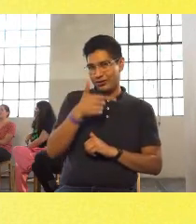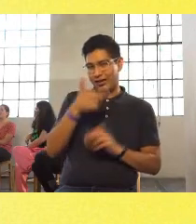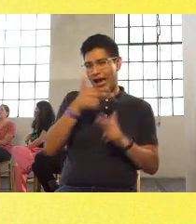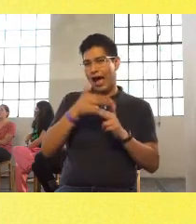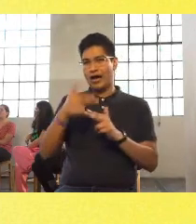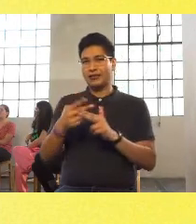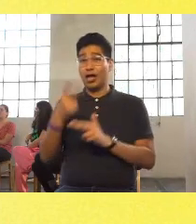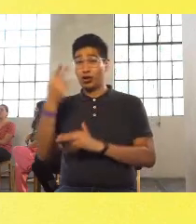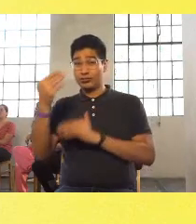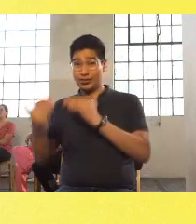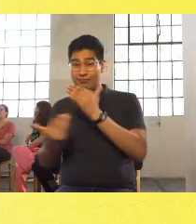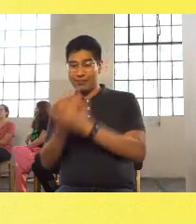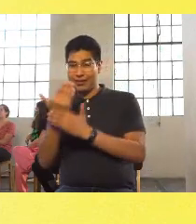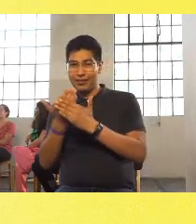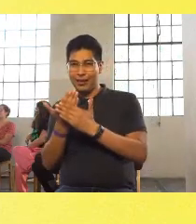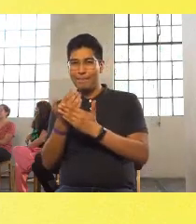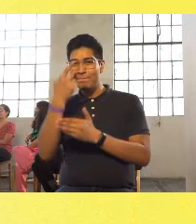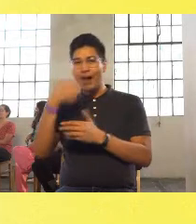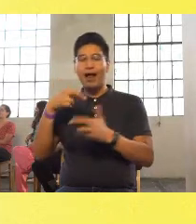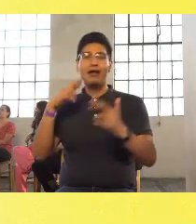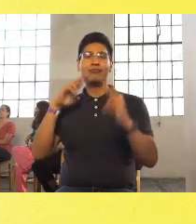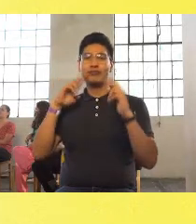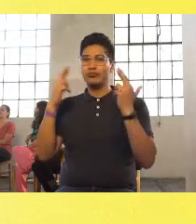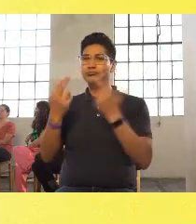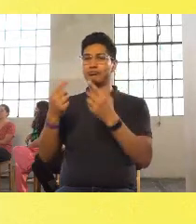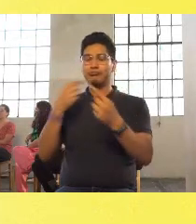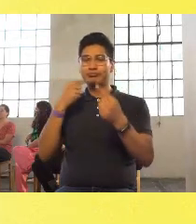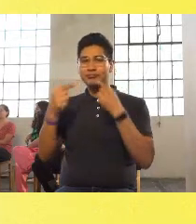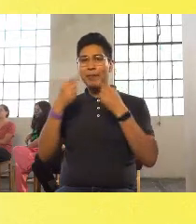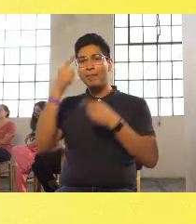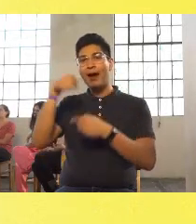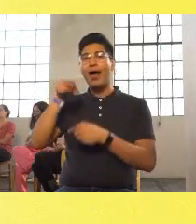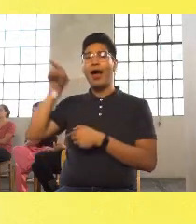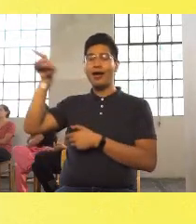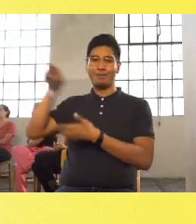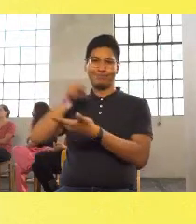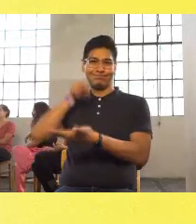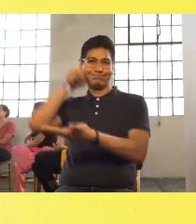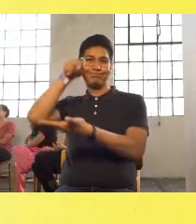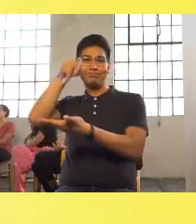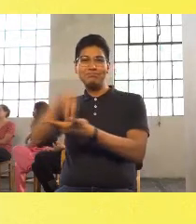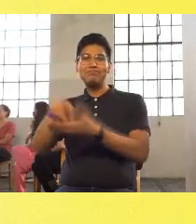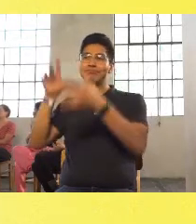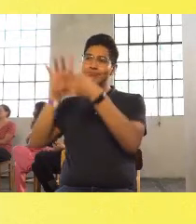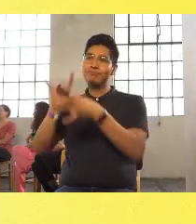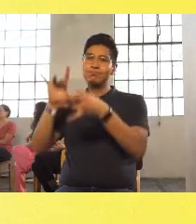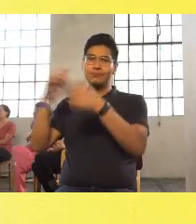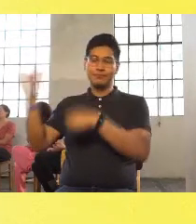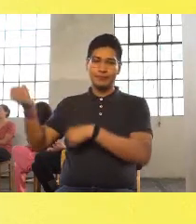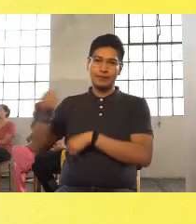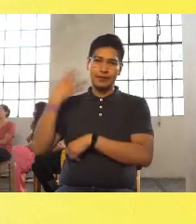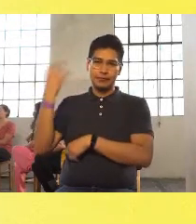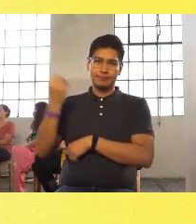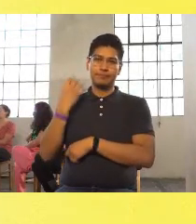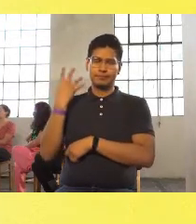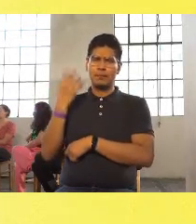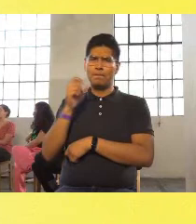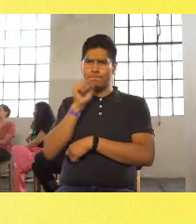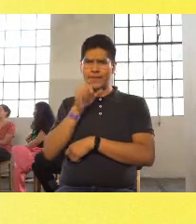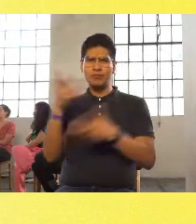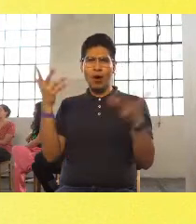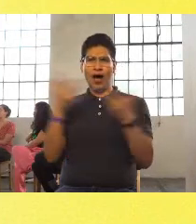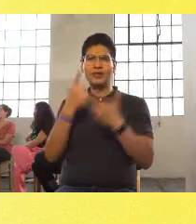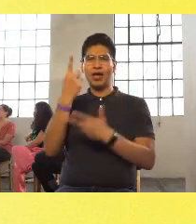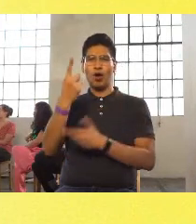un seminario en las palabras que al Senado le sonaran decentes, ¿no? Entonces hicimos un seminario sobre